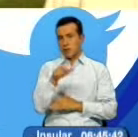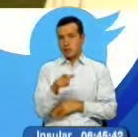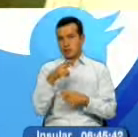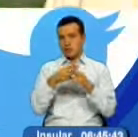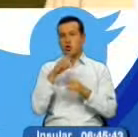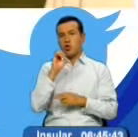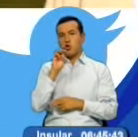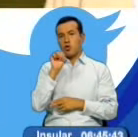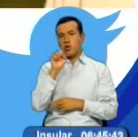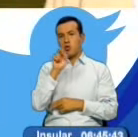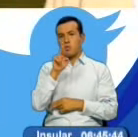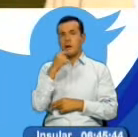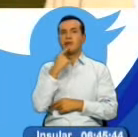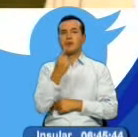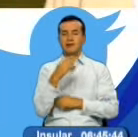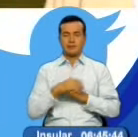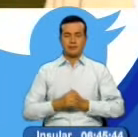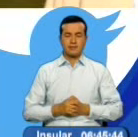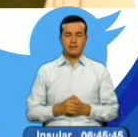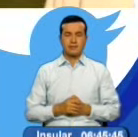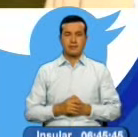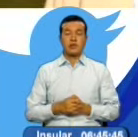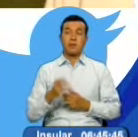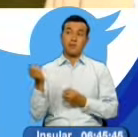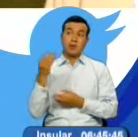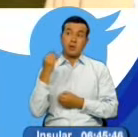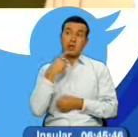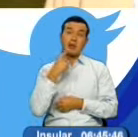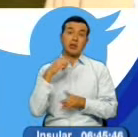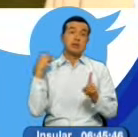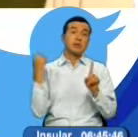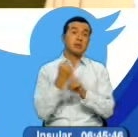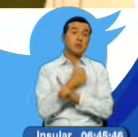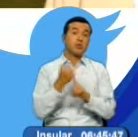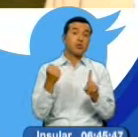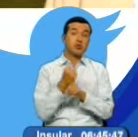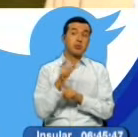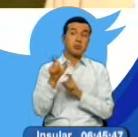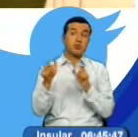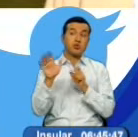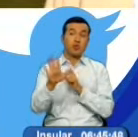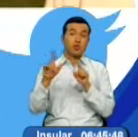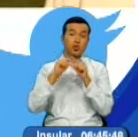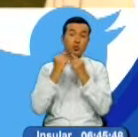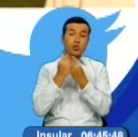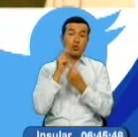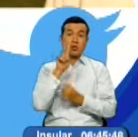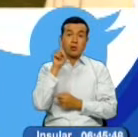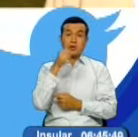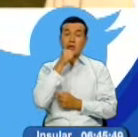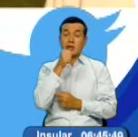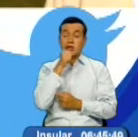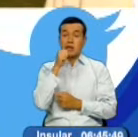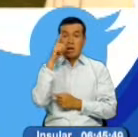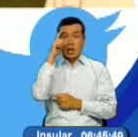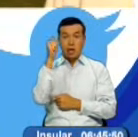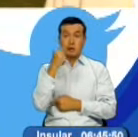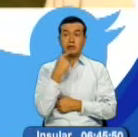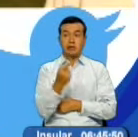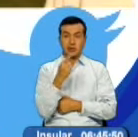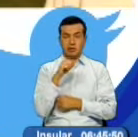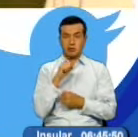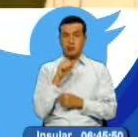usuario Omar Jaén Lynch señaló: me cuentan que hubo puñete entre la propia gente de Creo en la rueda de prensa de Lasso.